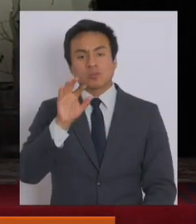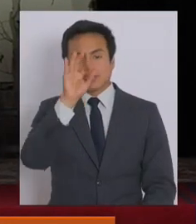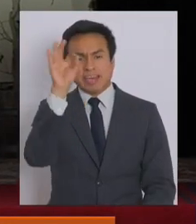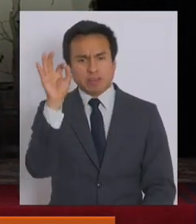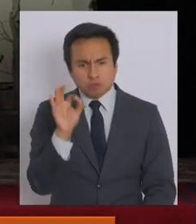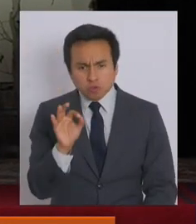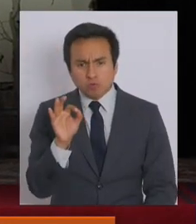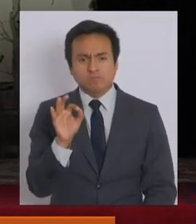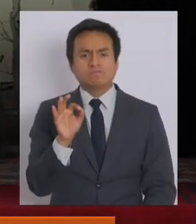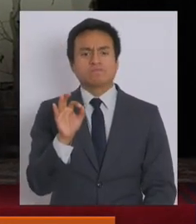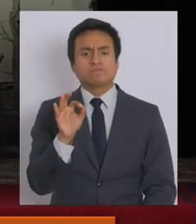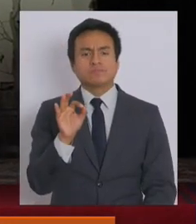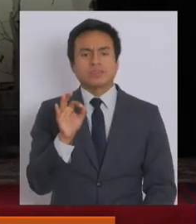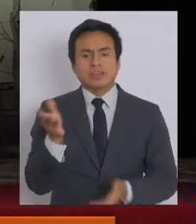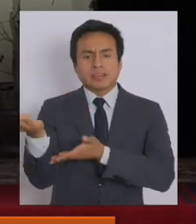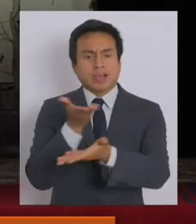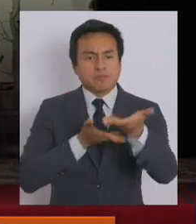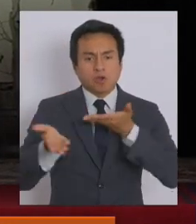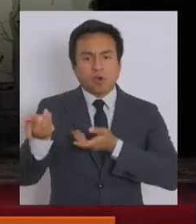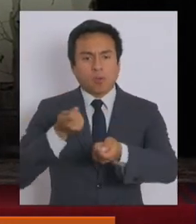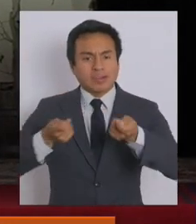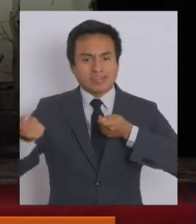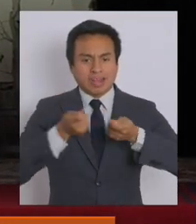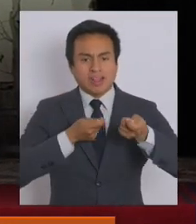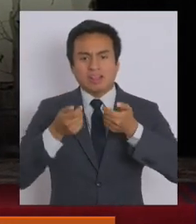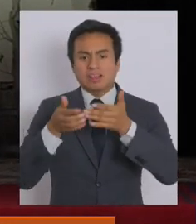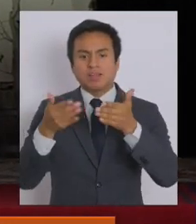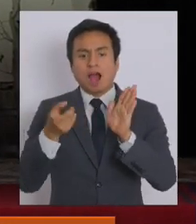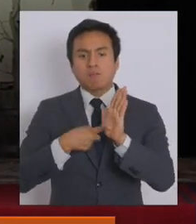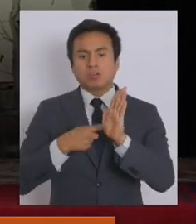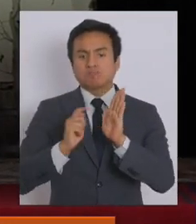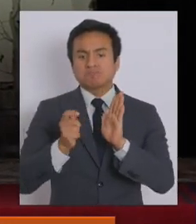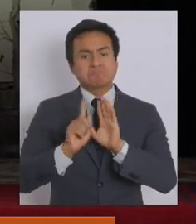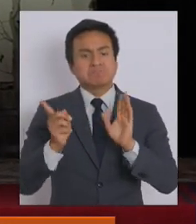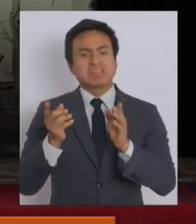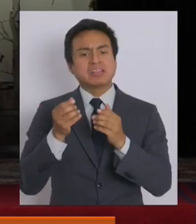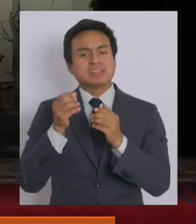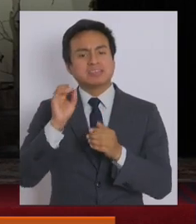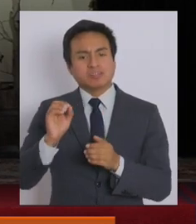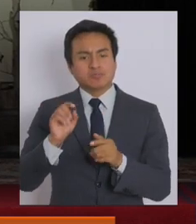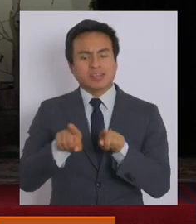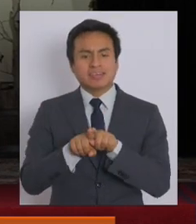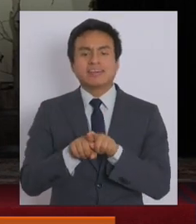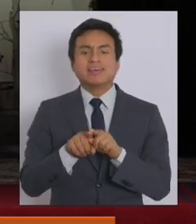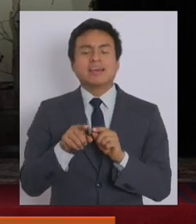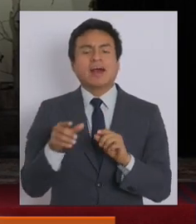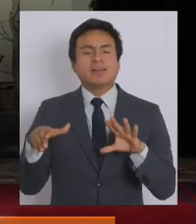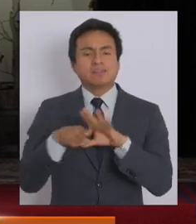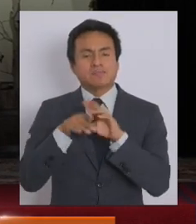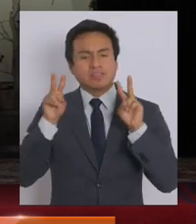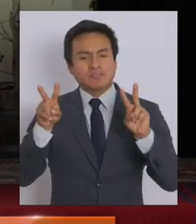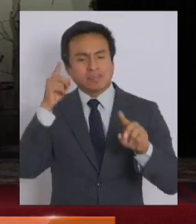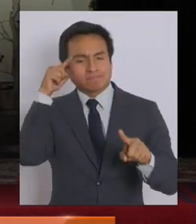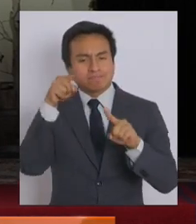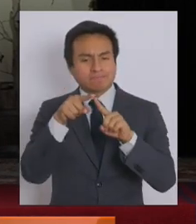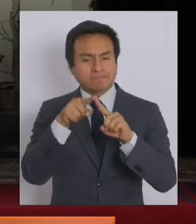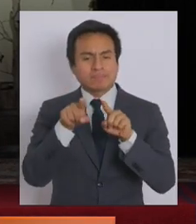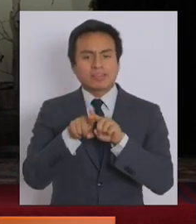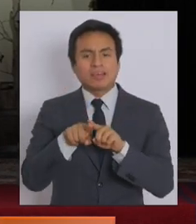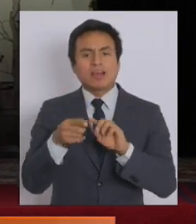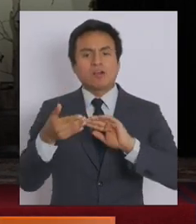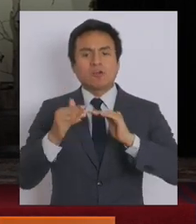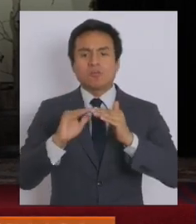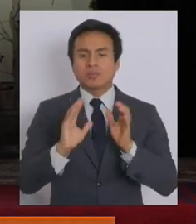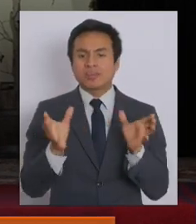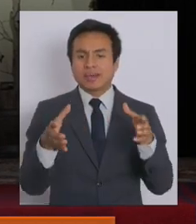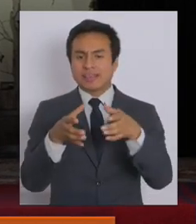98% del intercambio comercial está libre de aranceles. El objetivo de la Alianza del Pacífico fue crear una